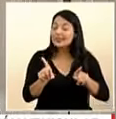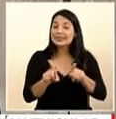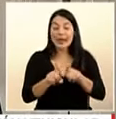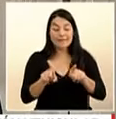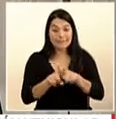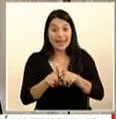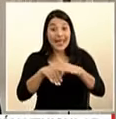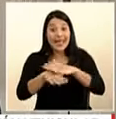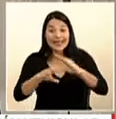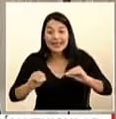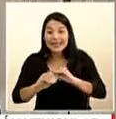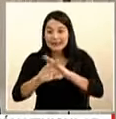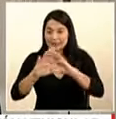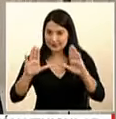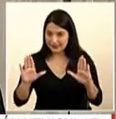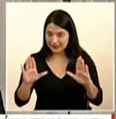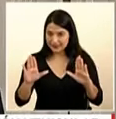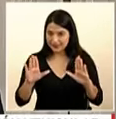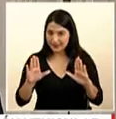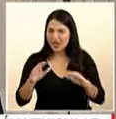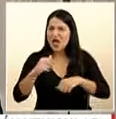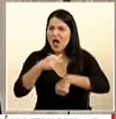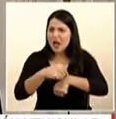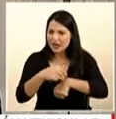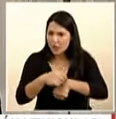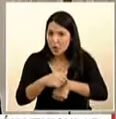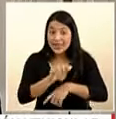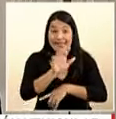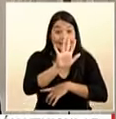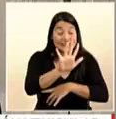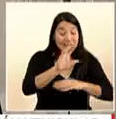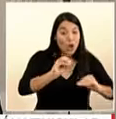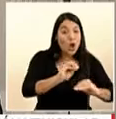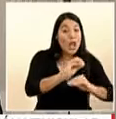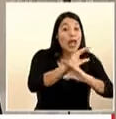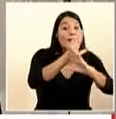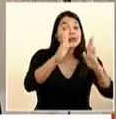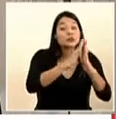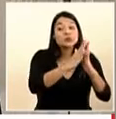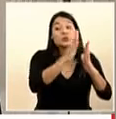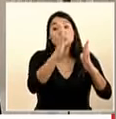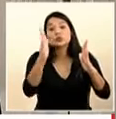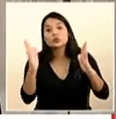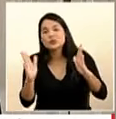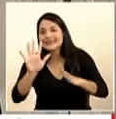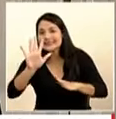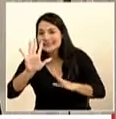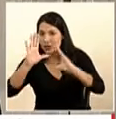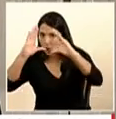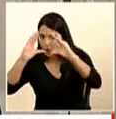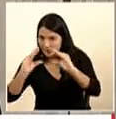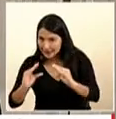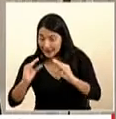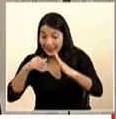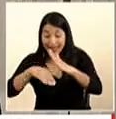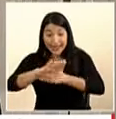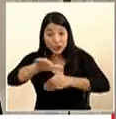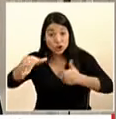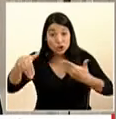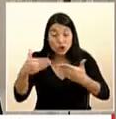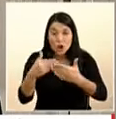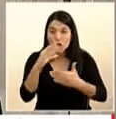vehicular diurna esta será de 5 de la mañana a 5 de la tarde en todo el país